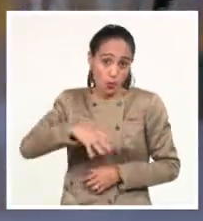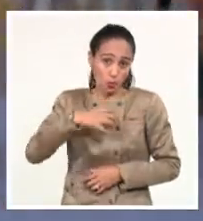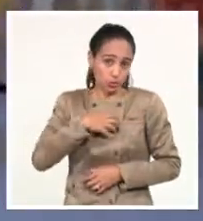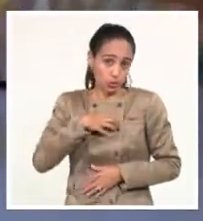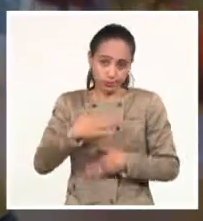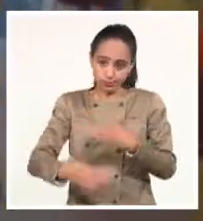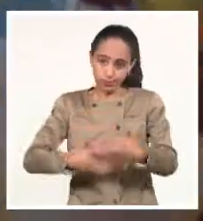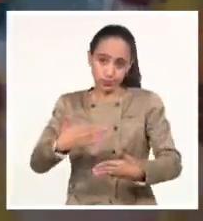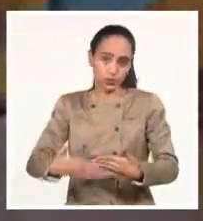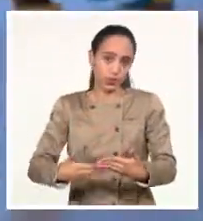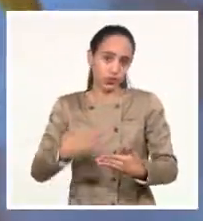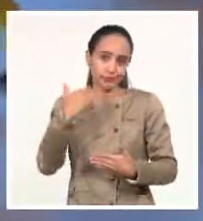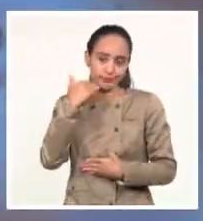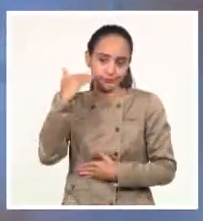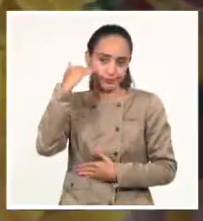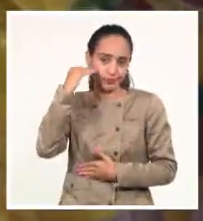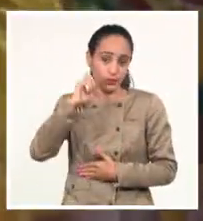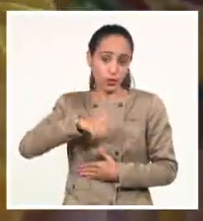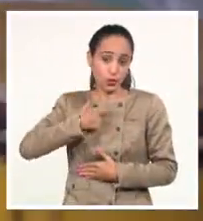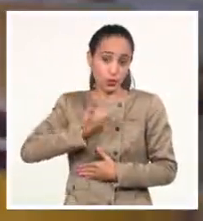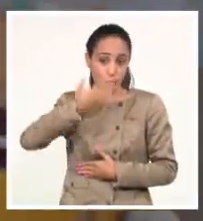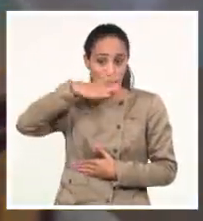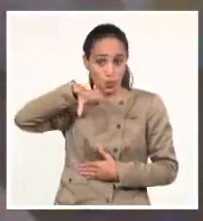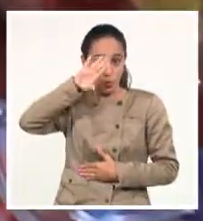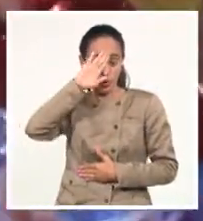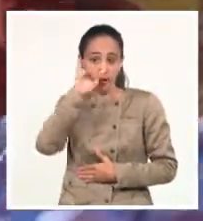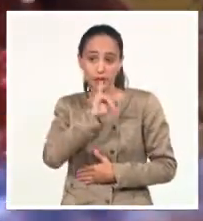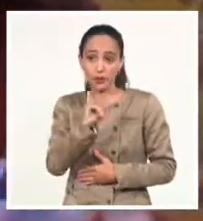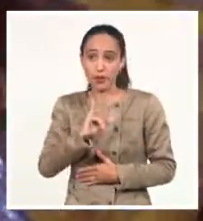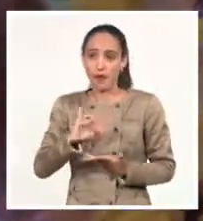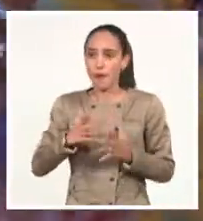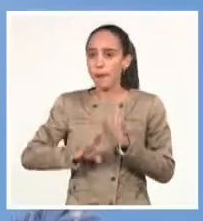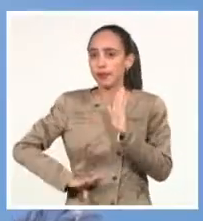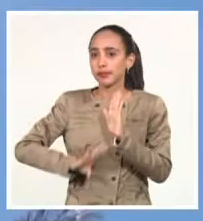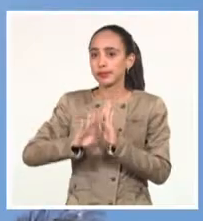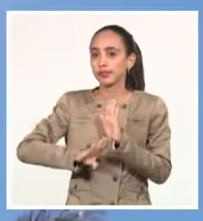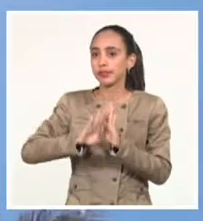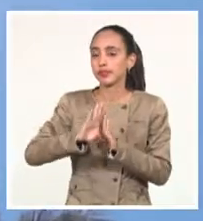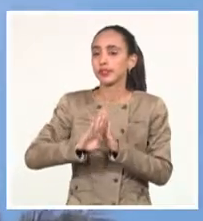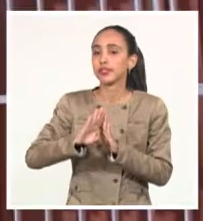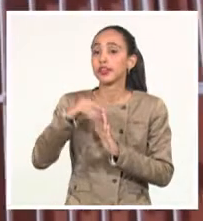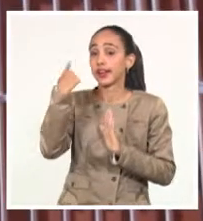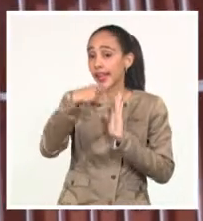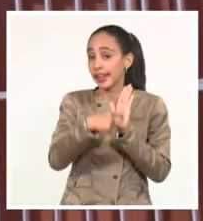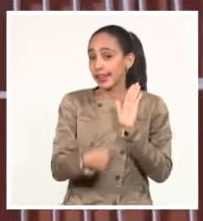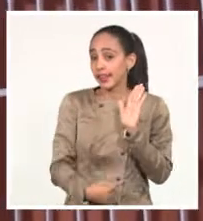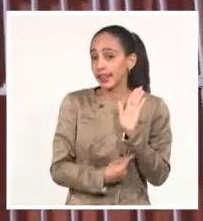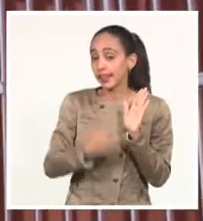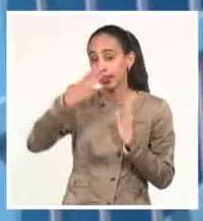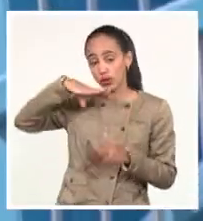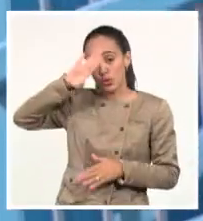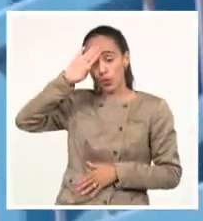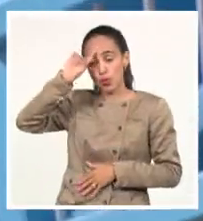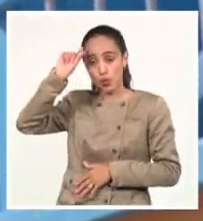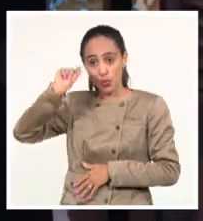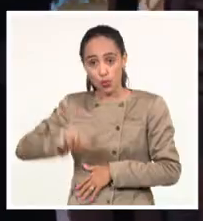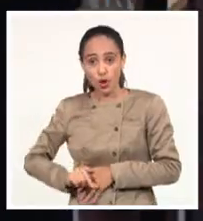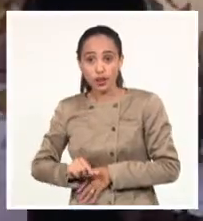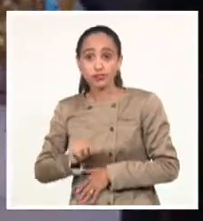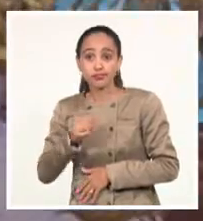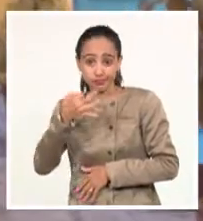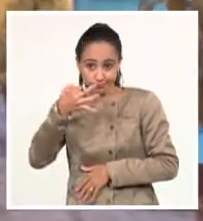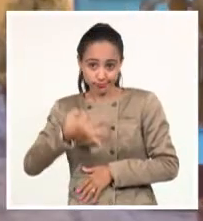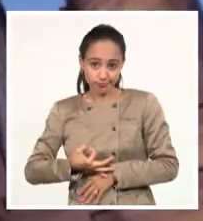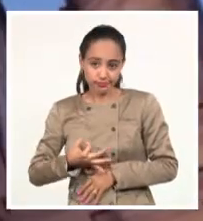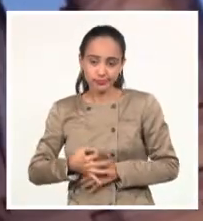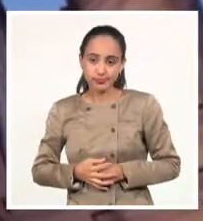formación. La cubanidad o el proceso de conformación y desarrollo de la cualidad de lo cubano y de la eticidad que le es